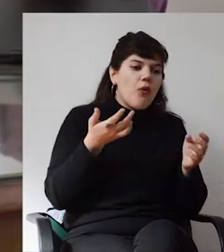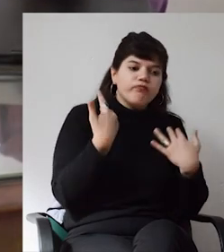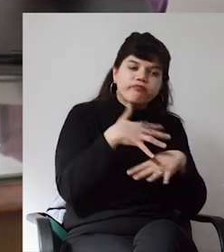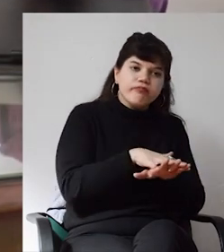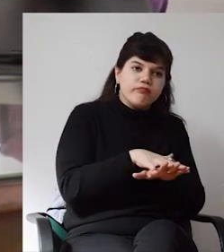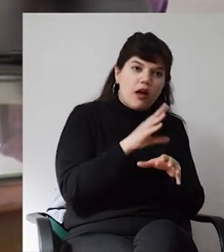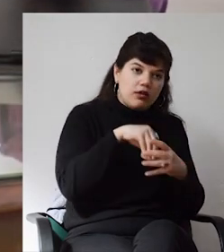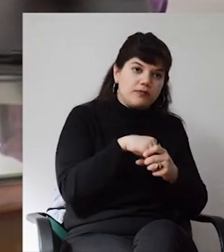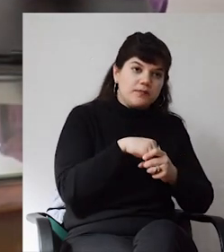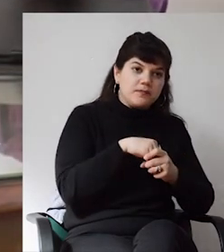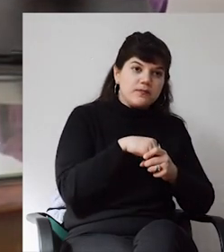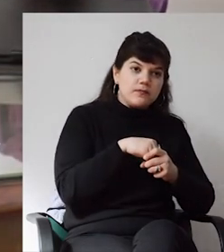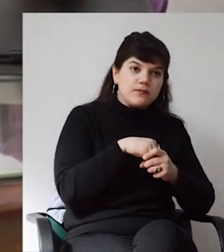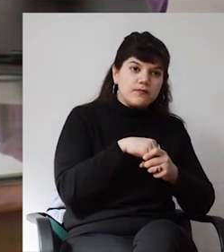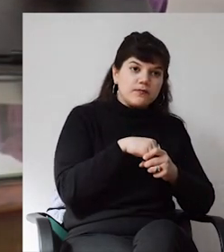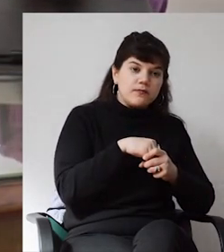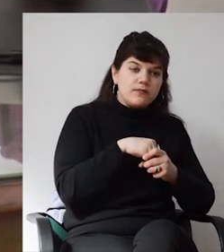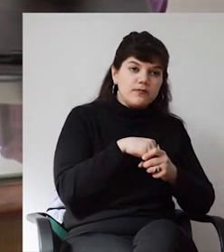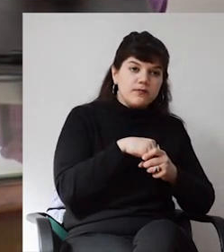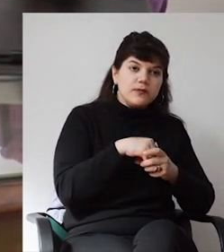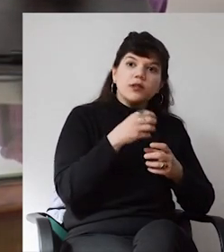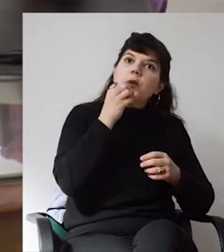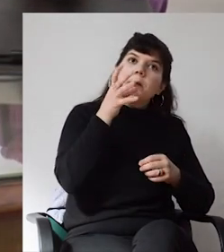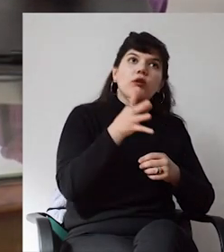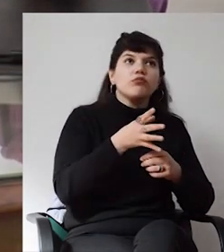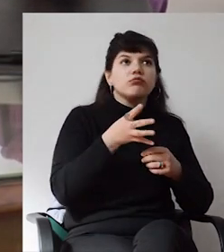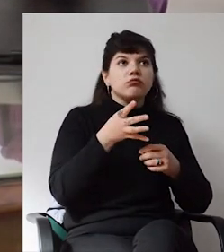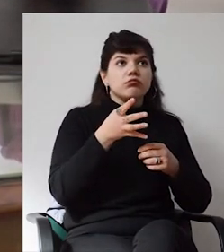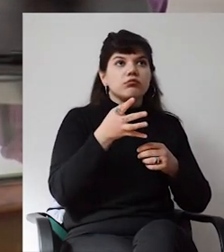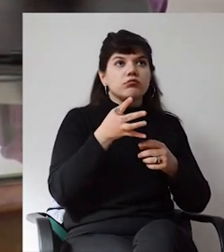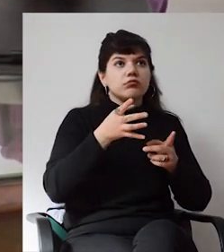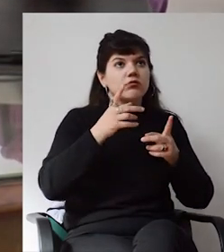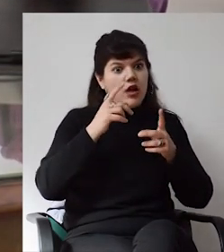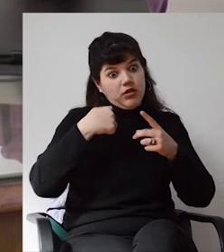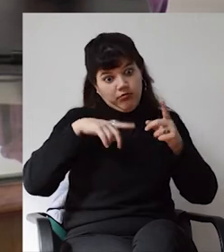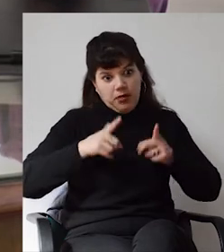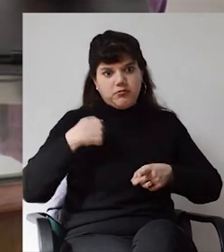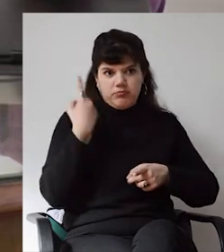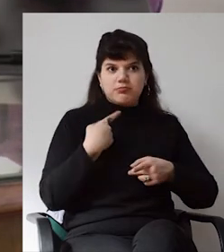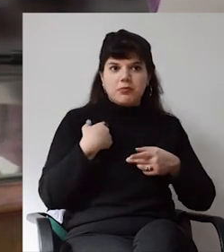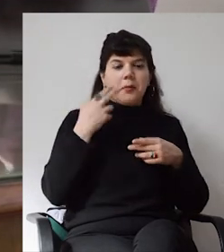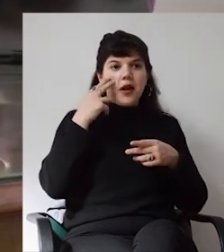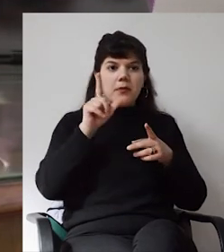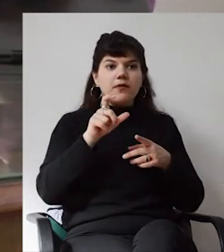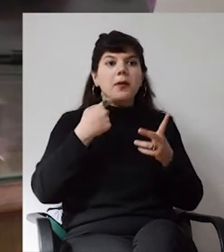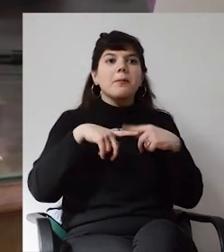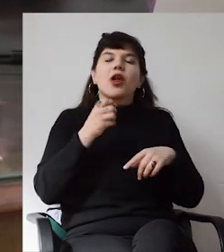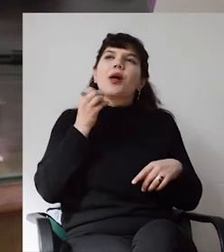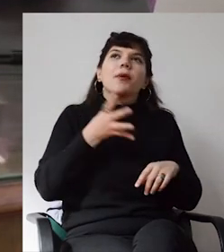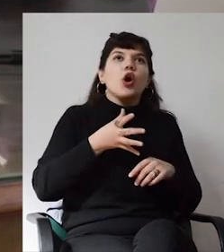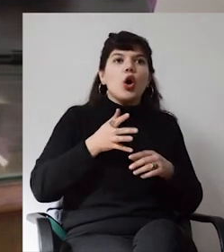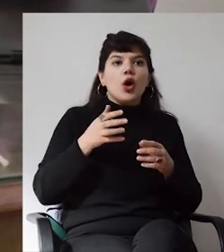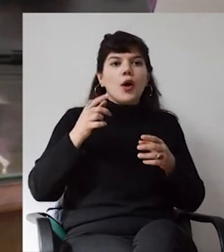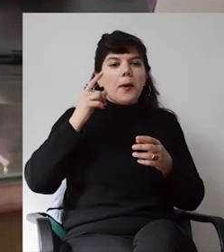cotidiano. Los mejores aún con los problemas que tenemos nosotros, pero